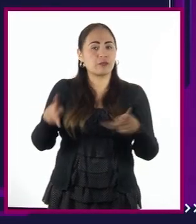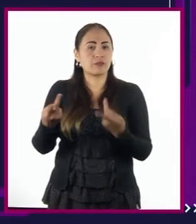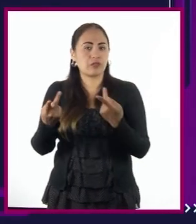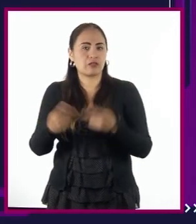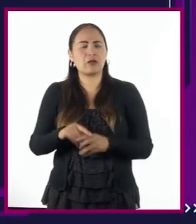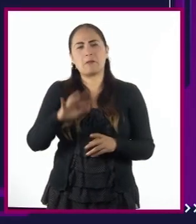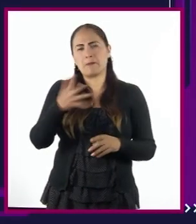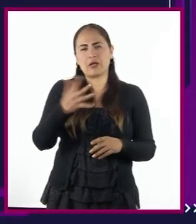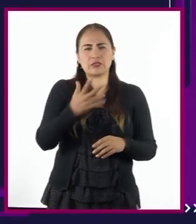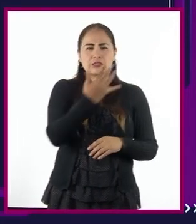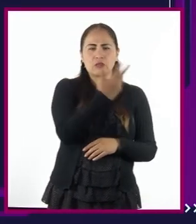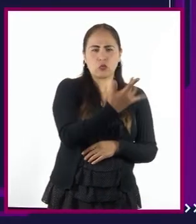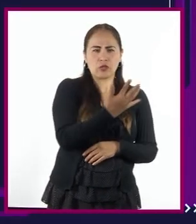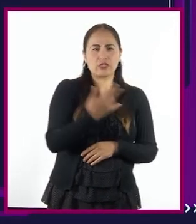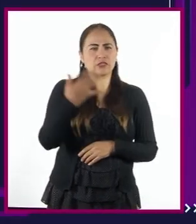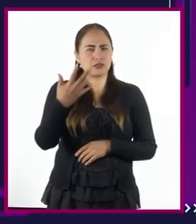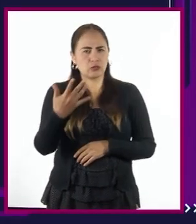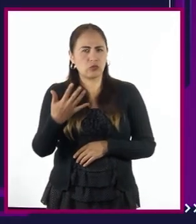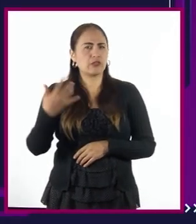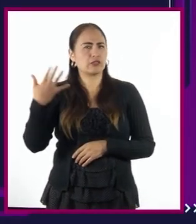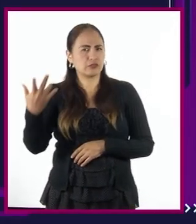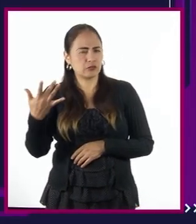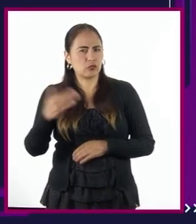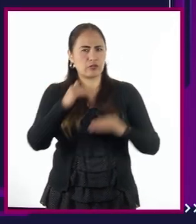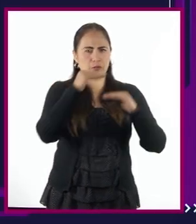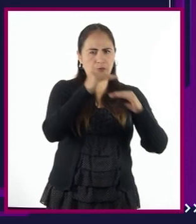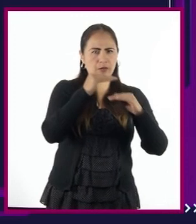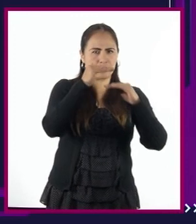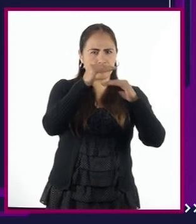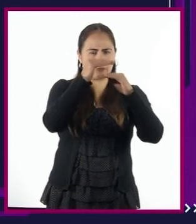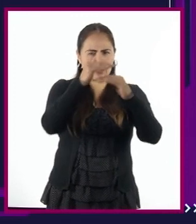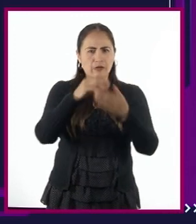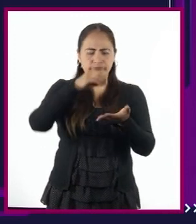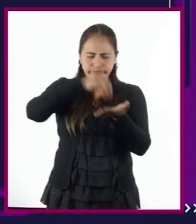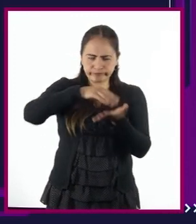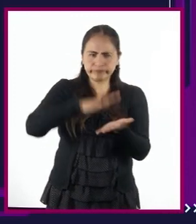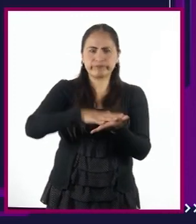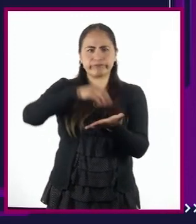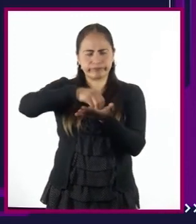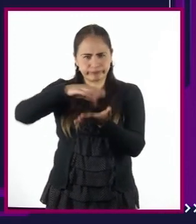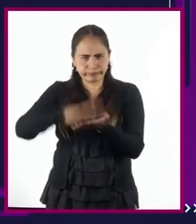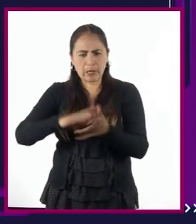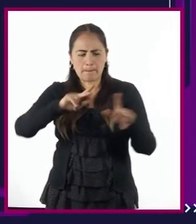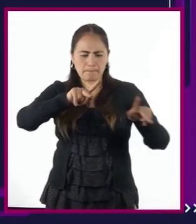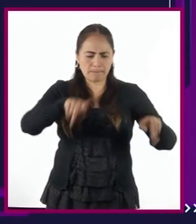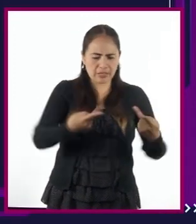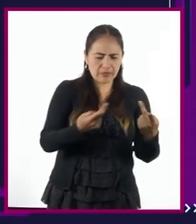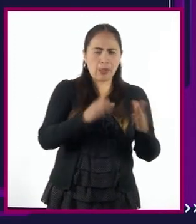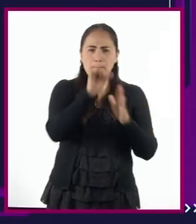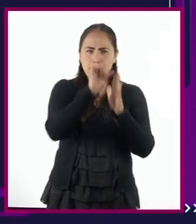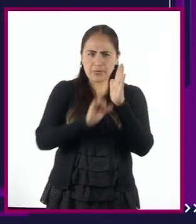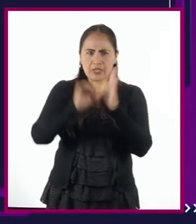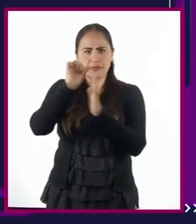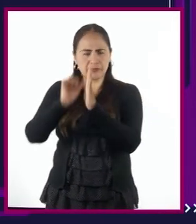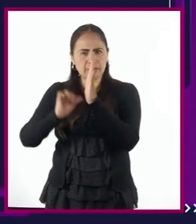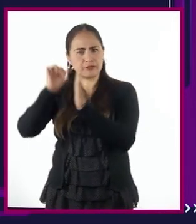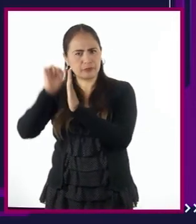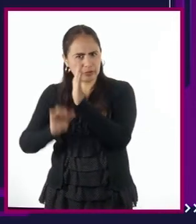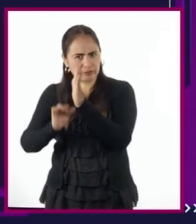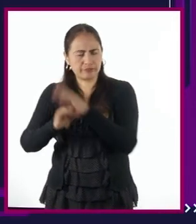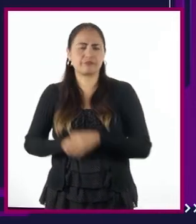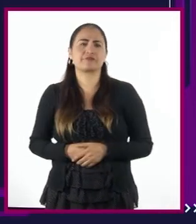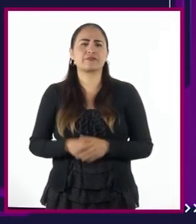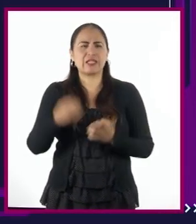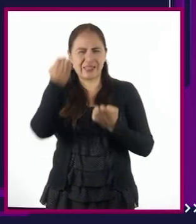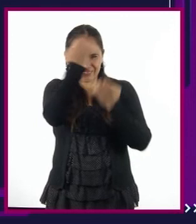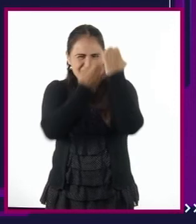de 50 en 50 unidades para permitir el registro de las ventas de todos los meses. Si analizamos